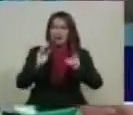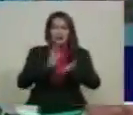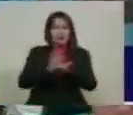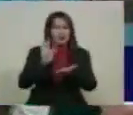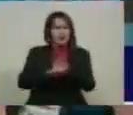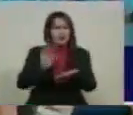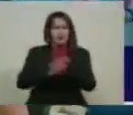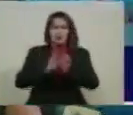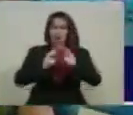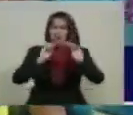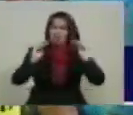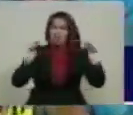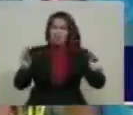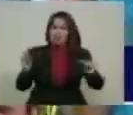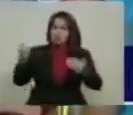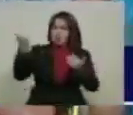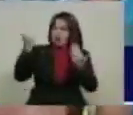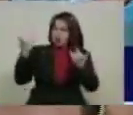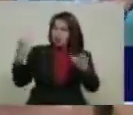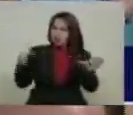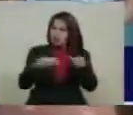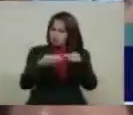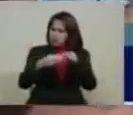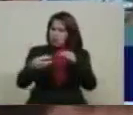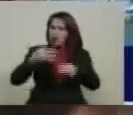Háganse un llamado, tómense un café,